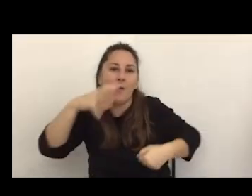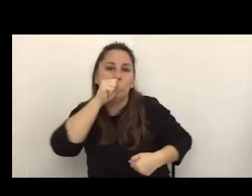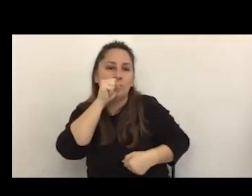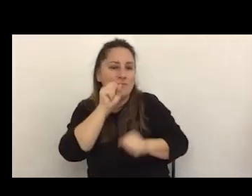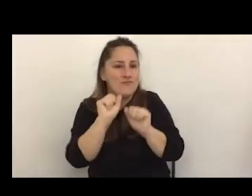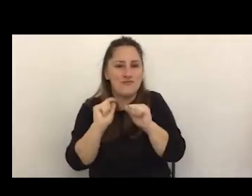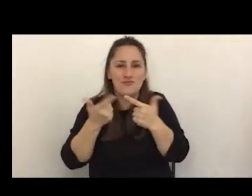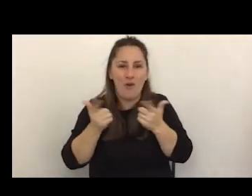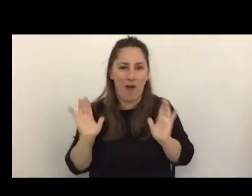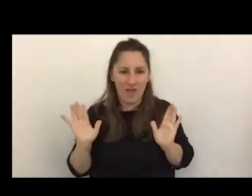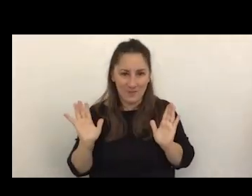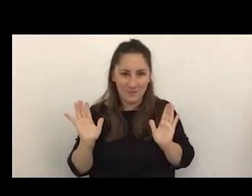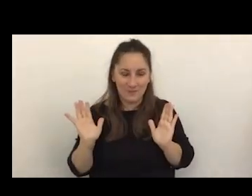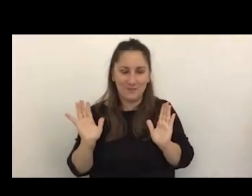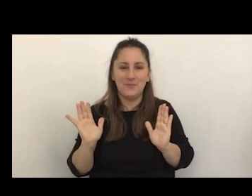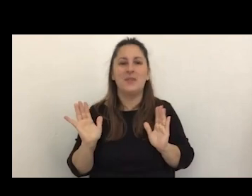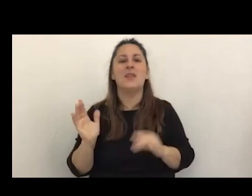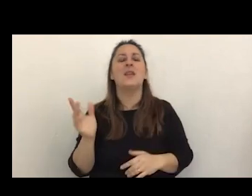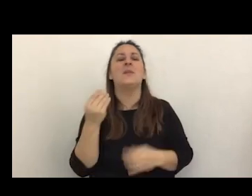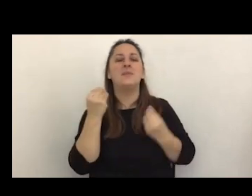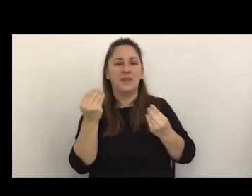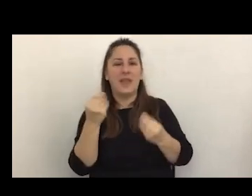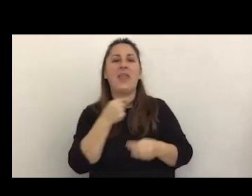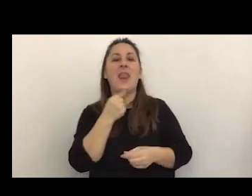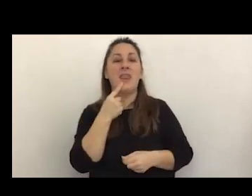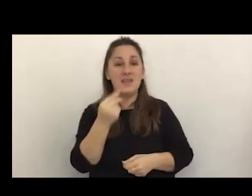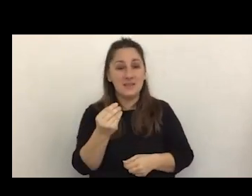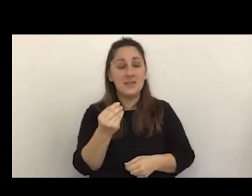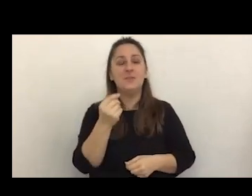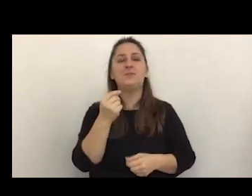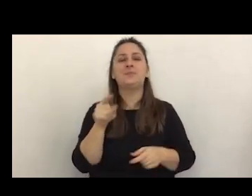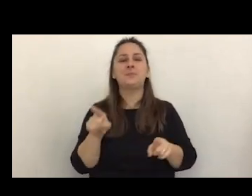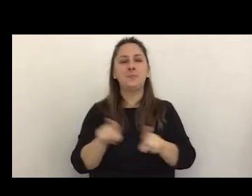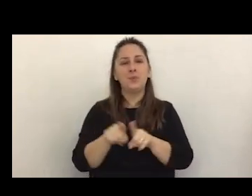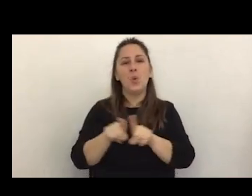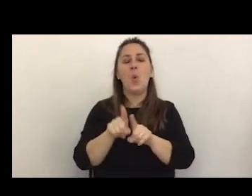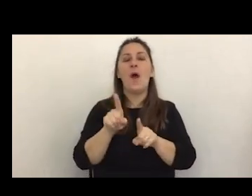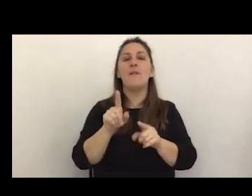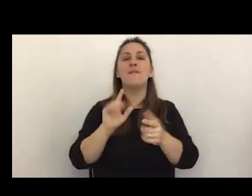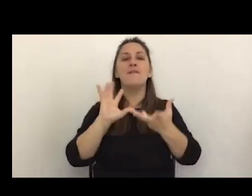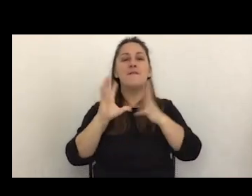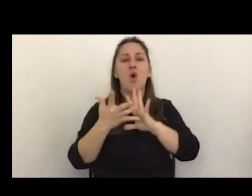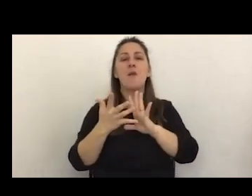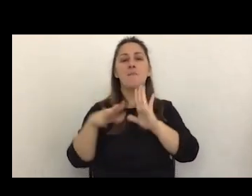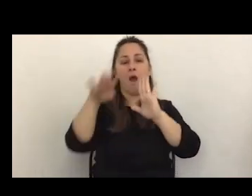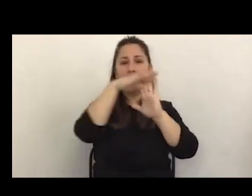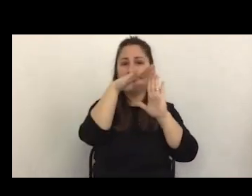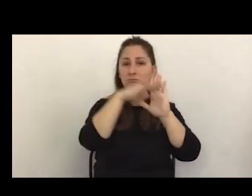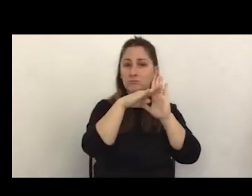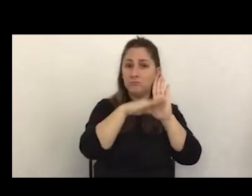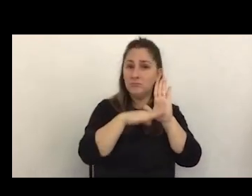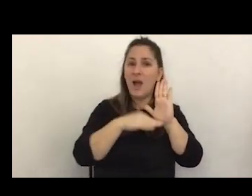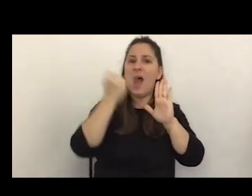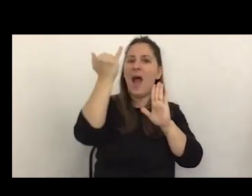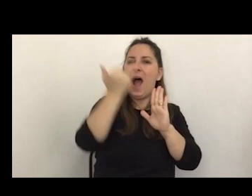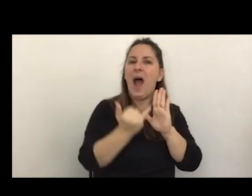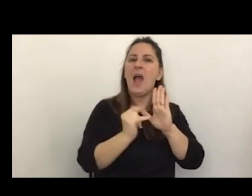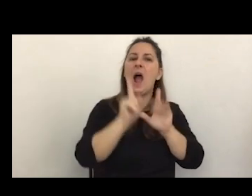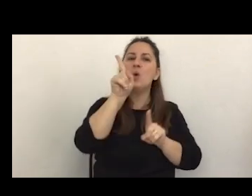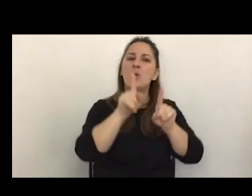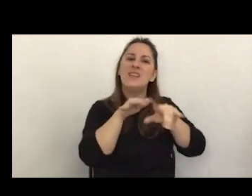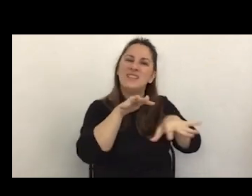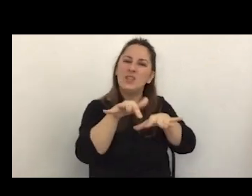¿Esto qué significa? Que los ordenamientos han establecido limitaciones a